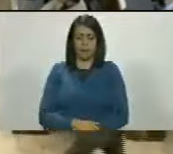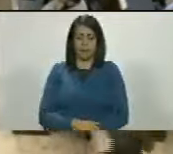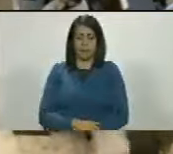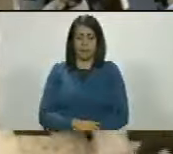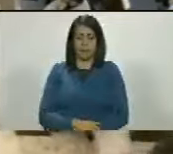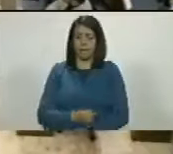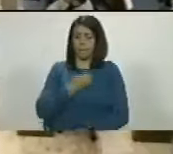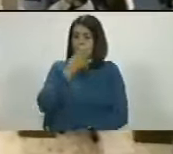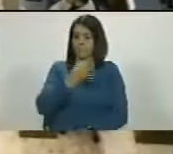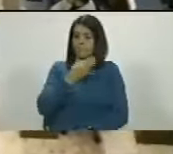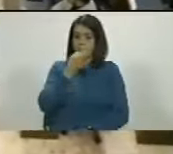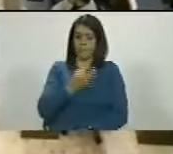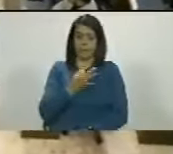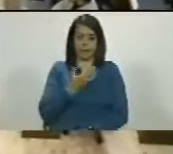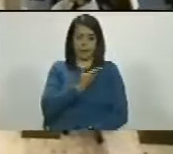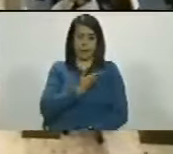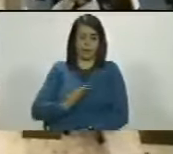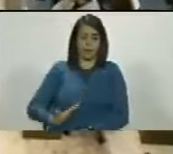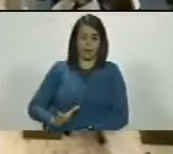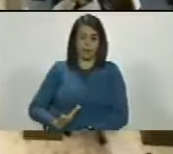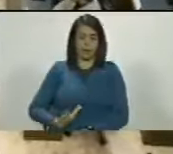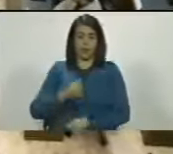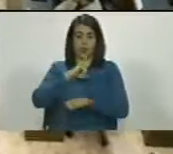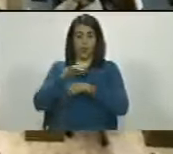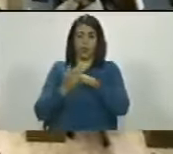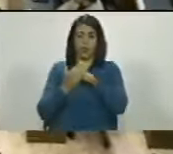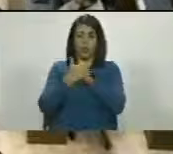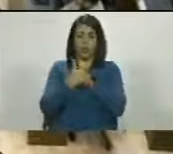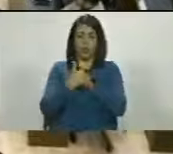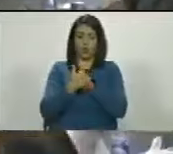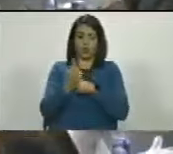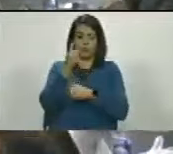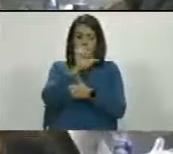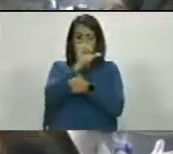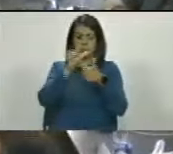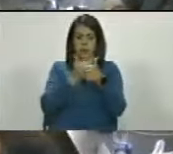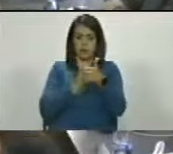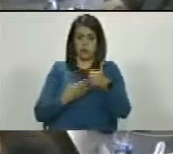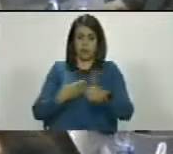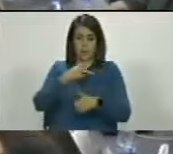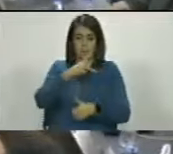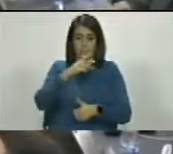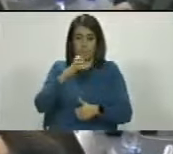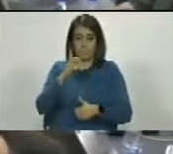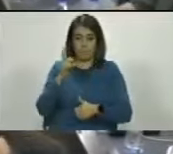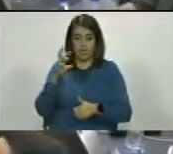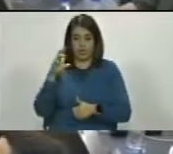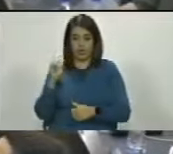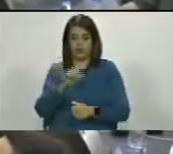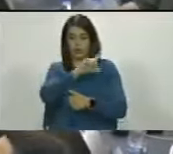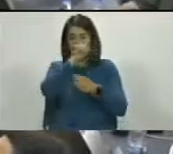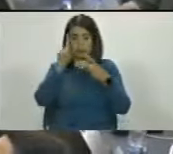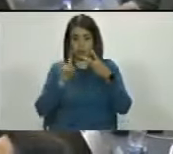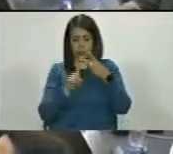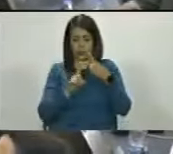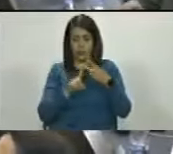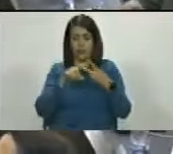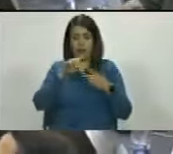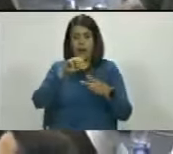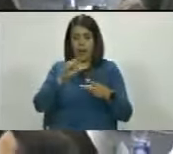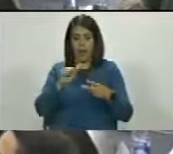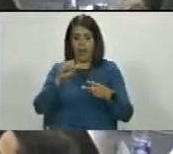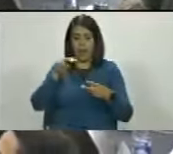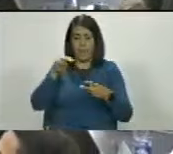Buenas tardes, presidente doctor Jorge Rodríguez, primer vicepresidente Pedro Infante, segunda vicepresidenta América Pérez,